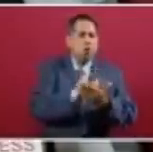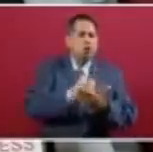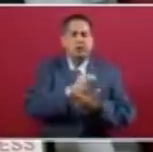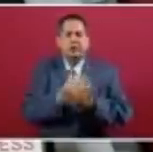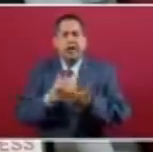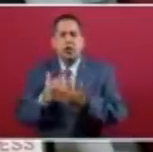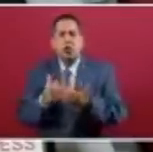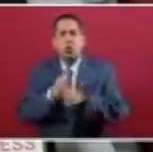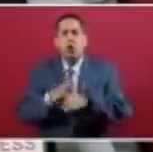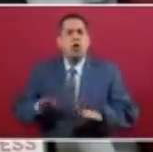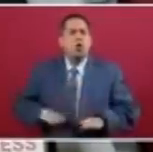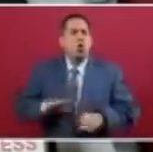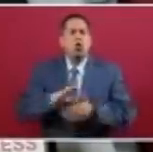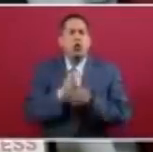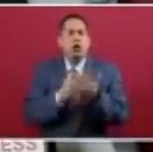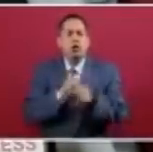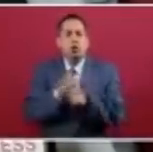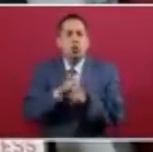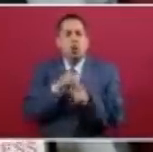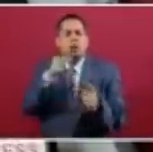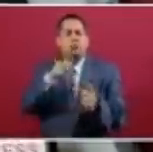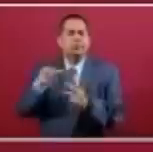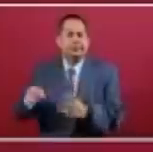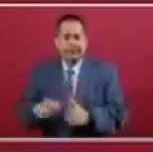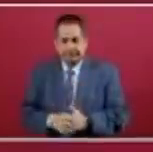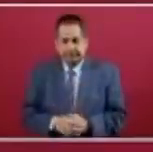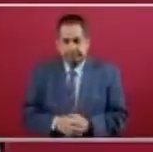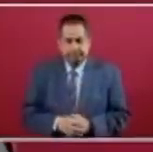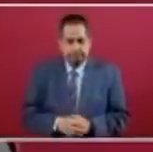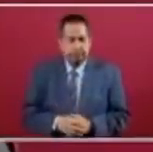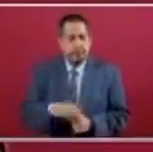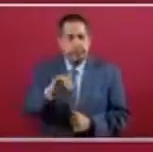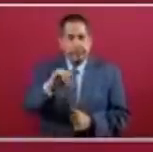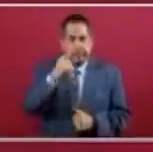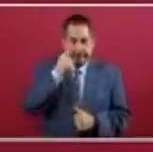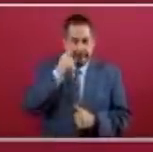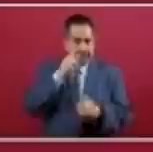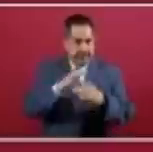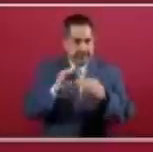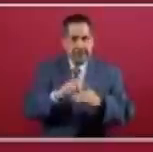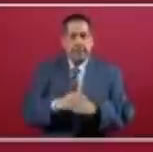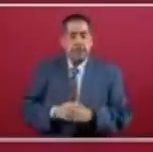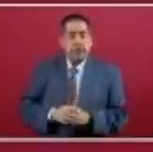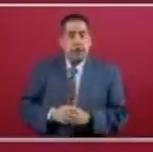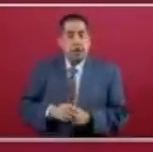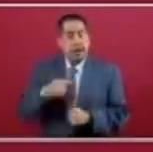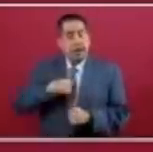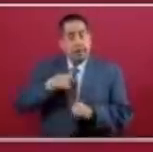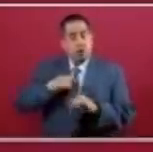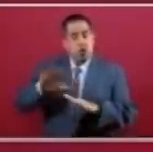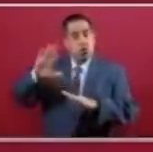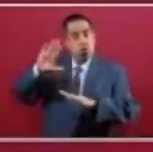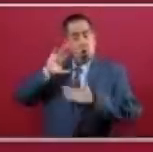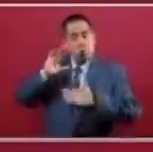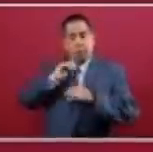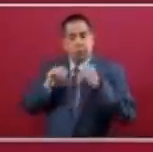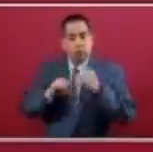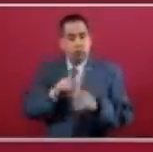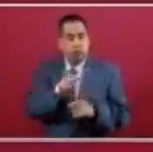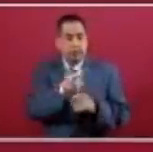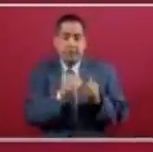qué tipo de contratos son, ¿no? ¿Qué giros? Gracias. Sí, mire, el compromiso es que no